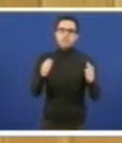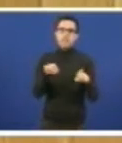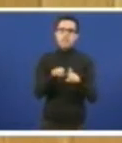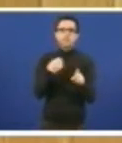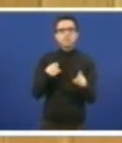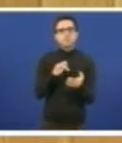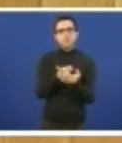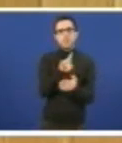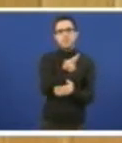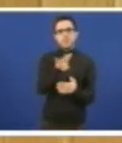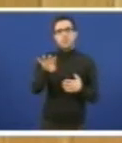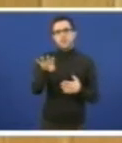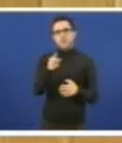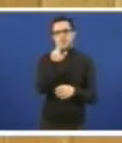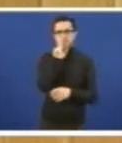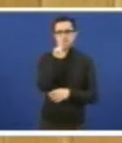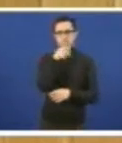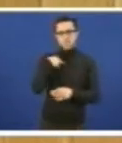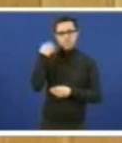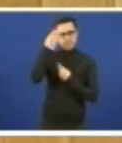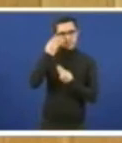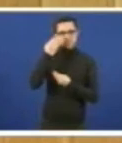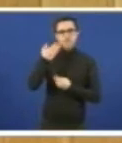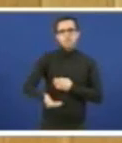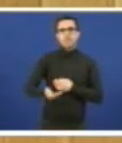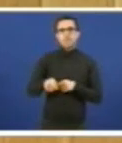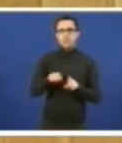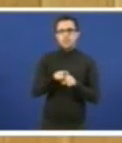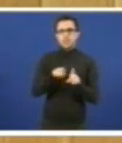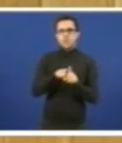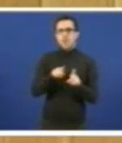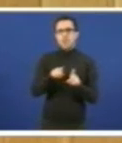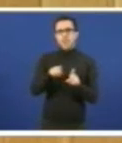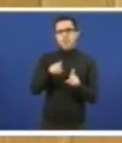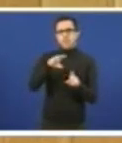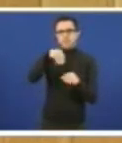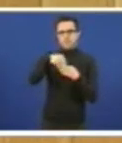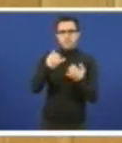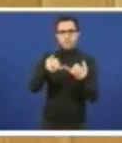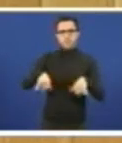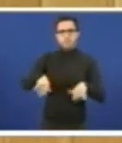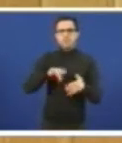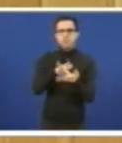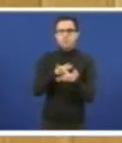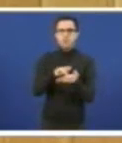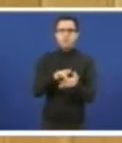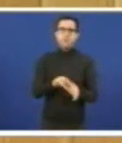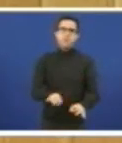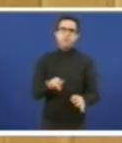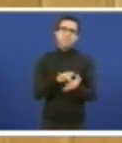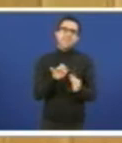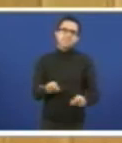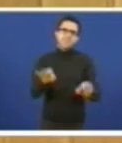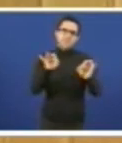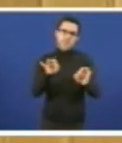porque consideramos importante que dentro destas conmemoracións exista unha referida ao Día de